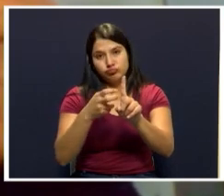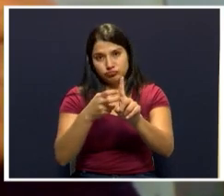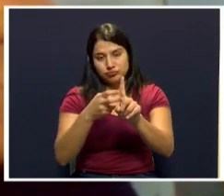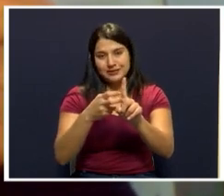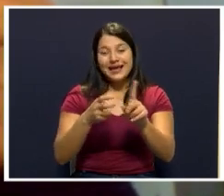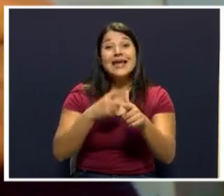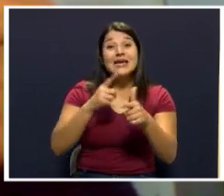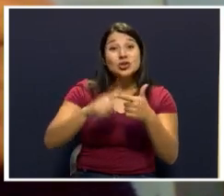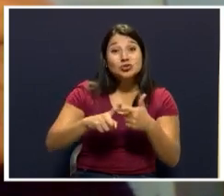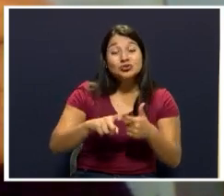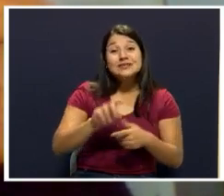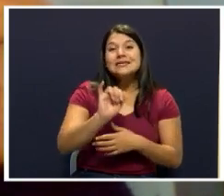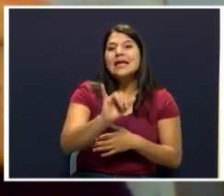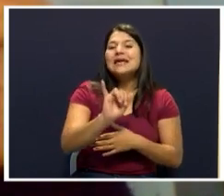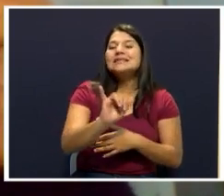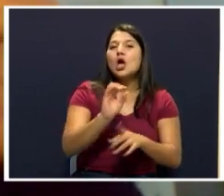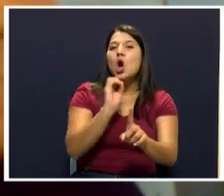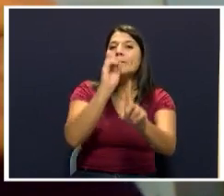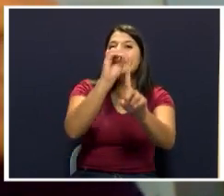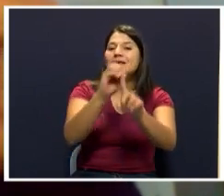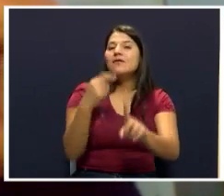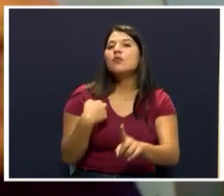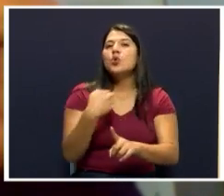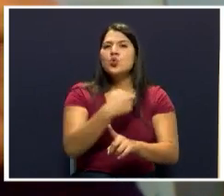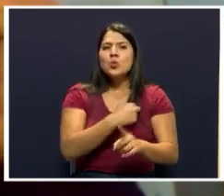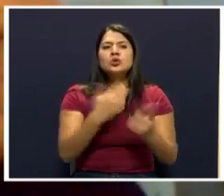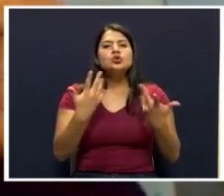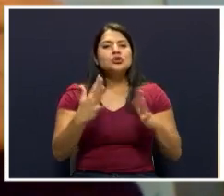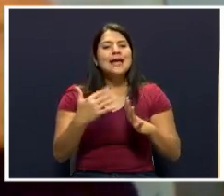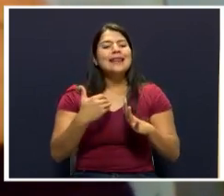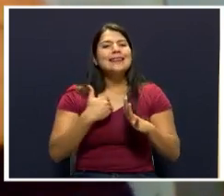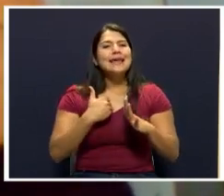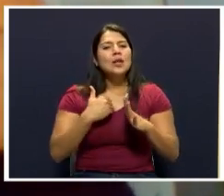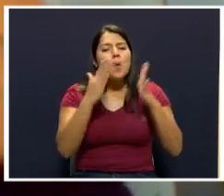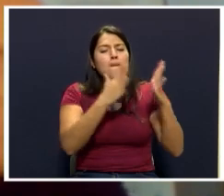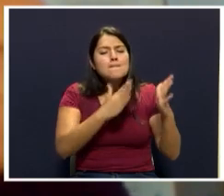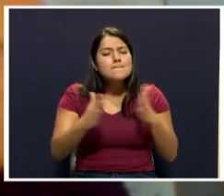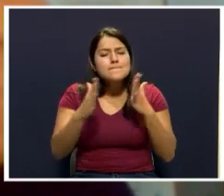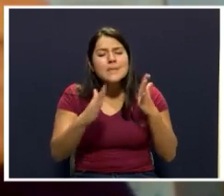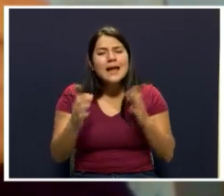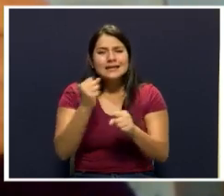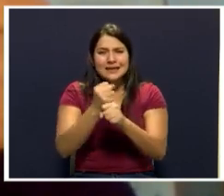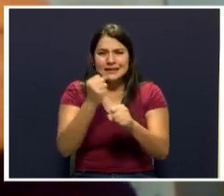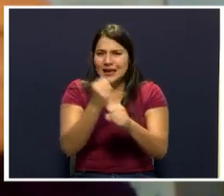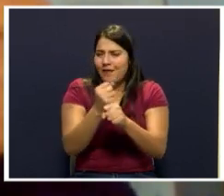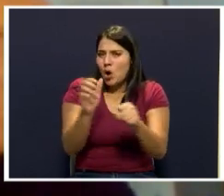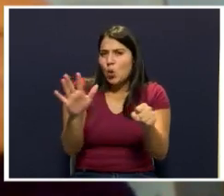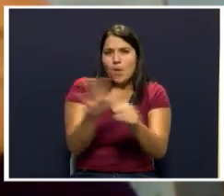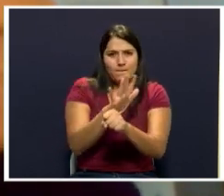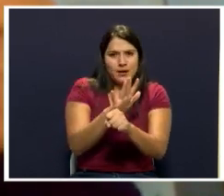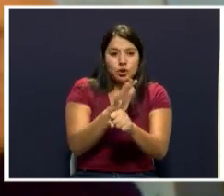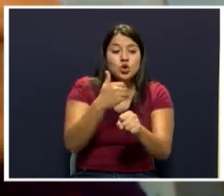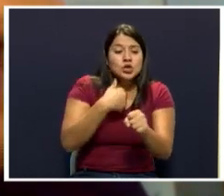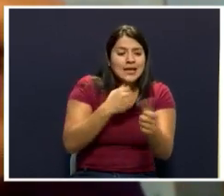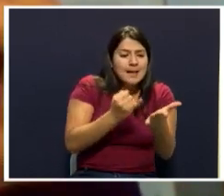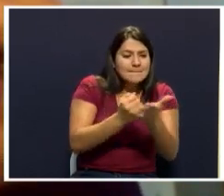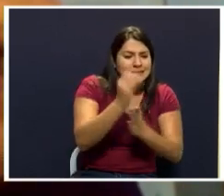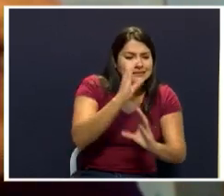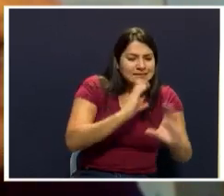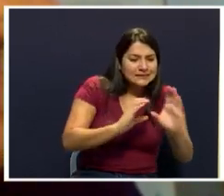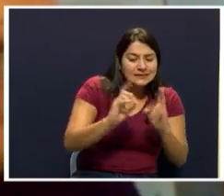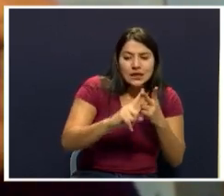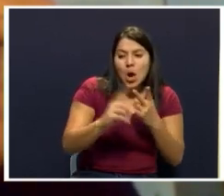se ha centrado en una estrategia integral que incluye investigación científico-tecnológica,